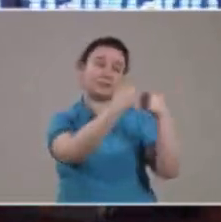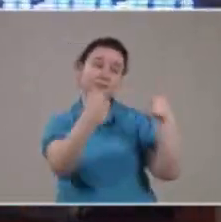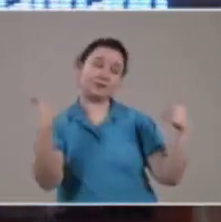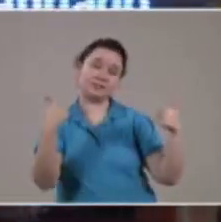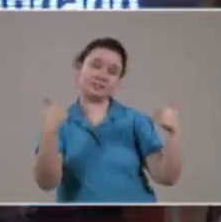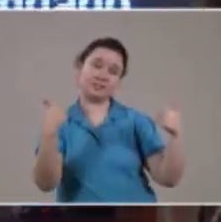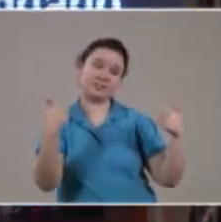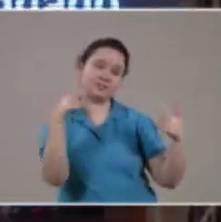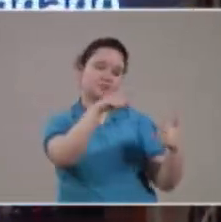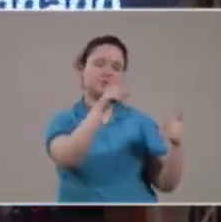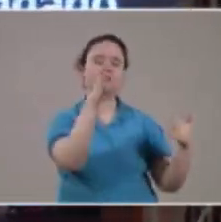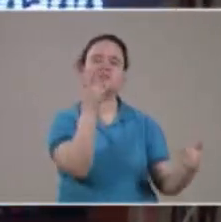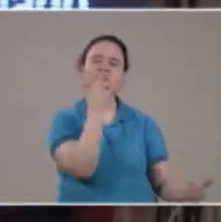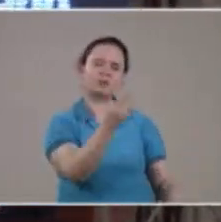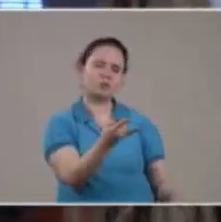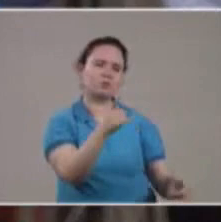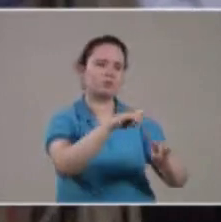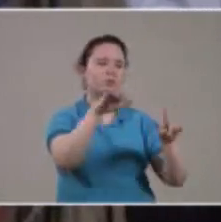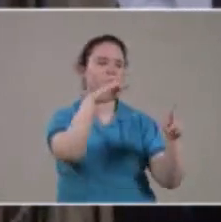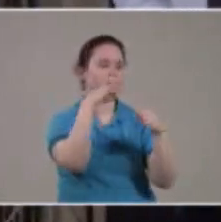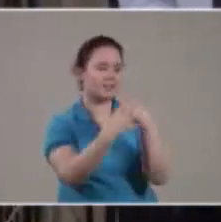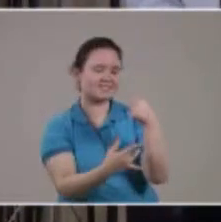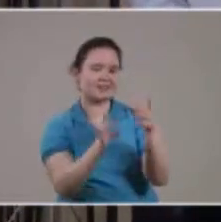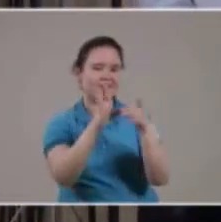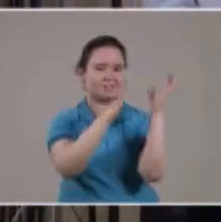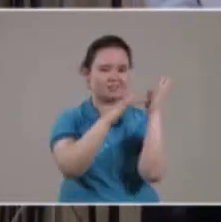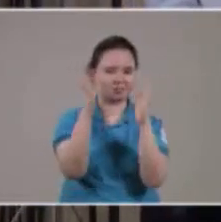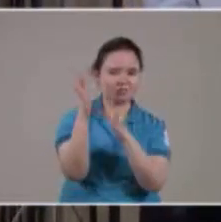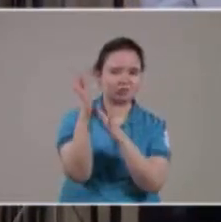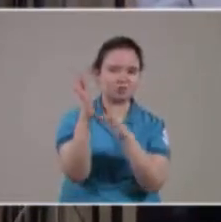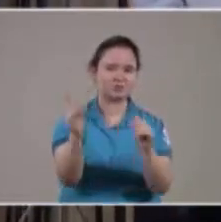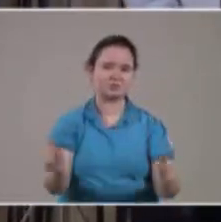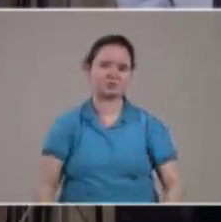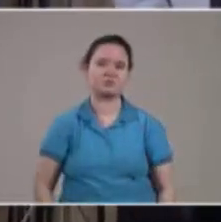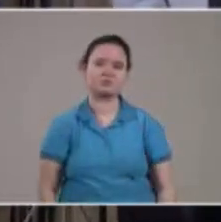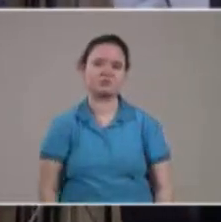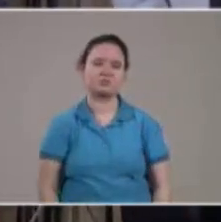lo exonera por medio de la sangre de su Hijo Jesucristo.